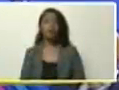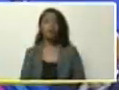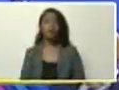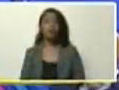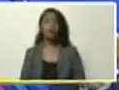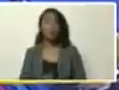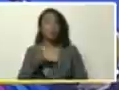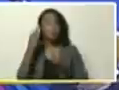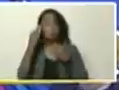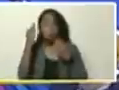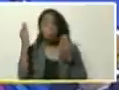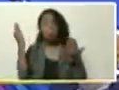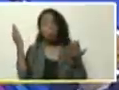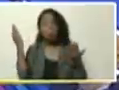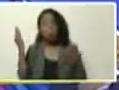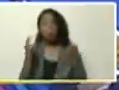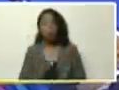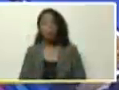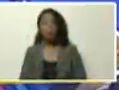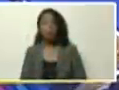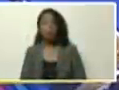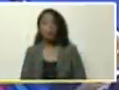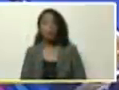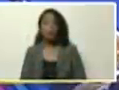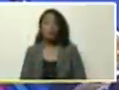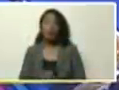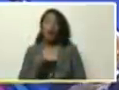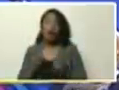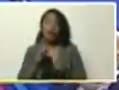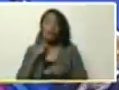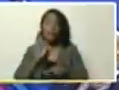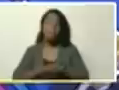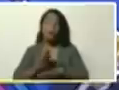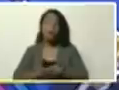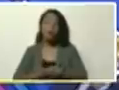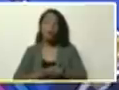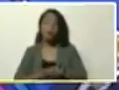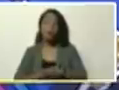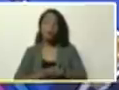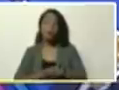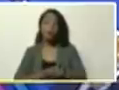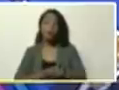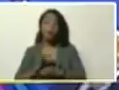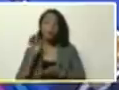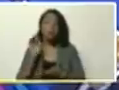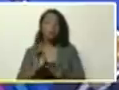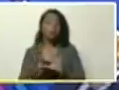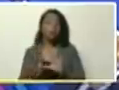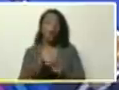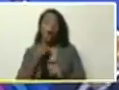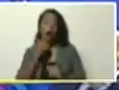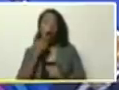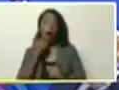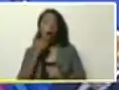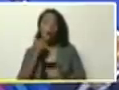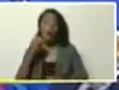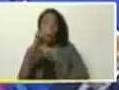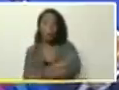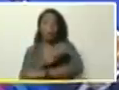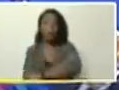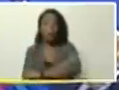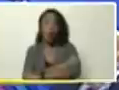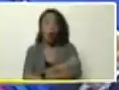No sé si han visto casos. De repente alguien de la derecha extremista le